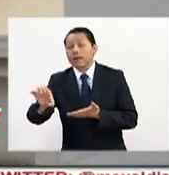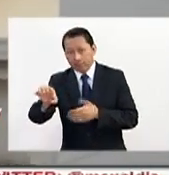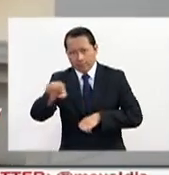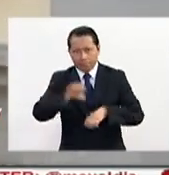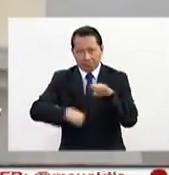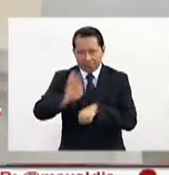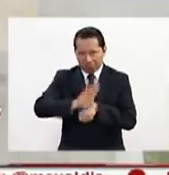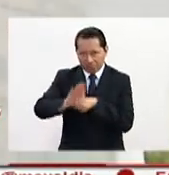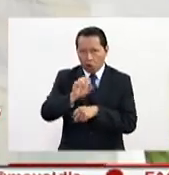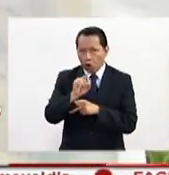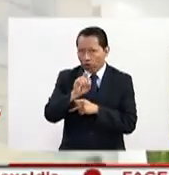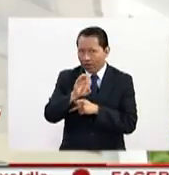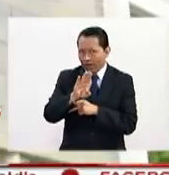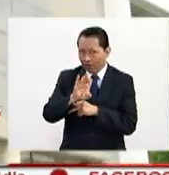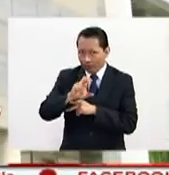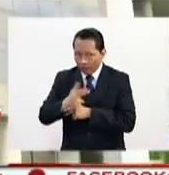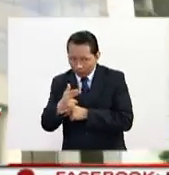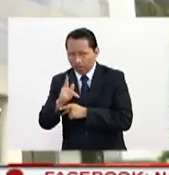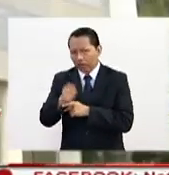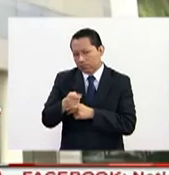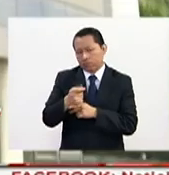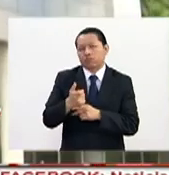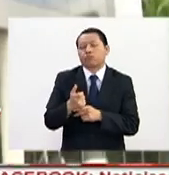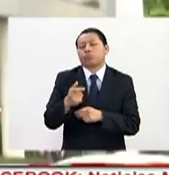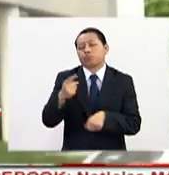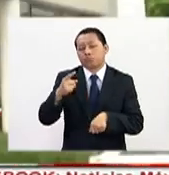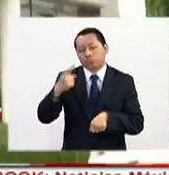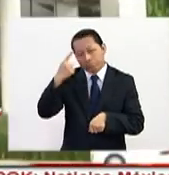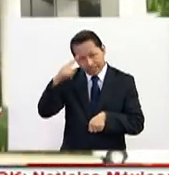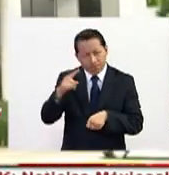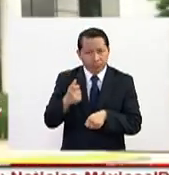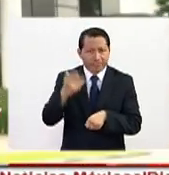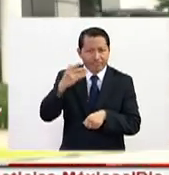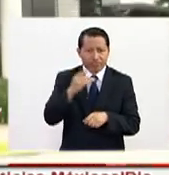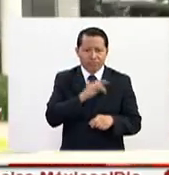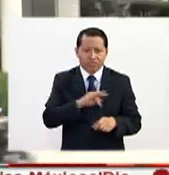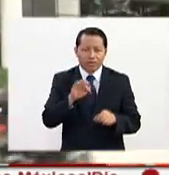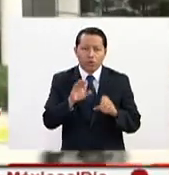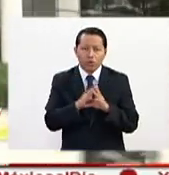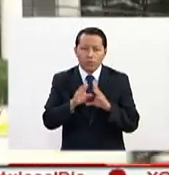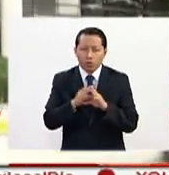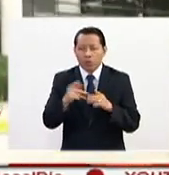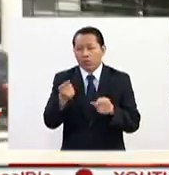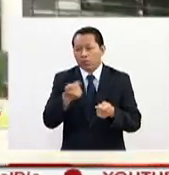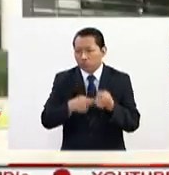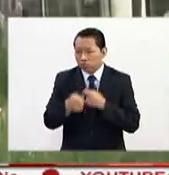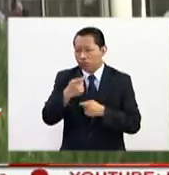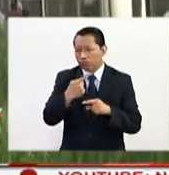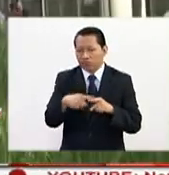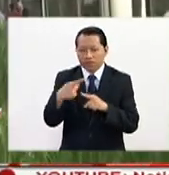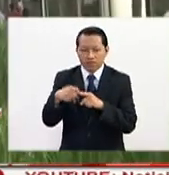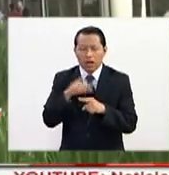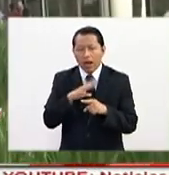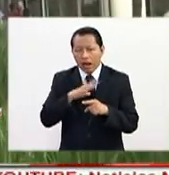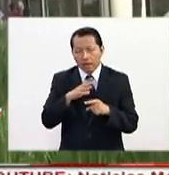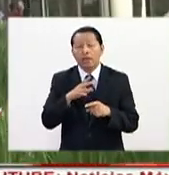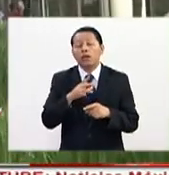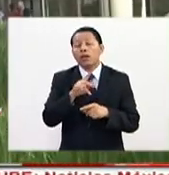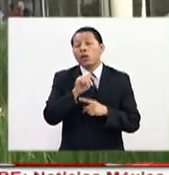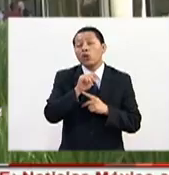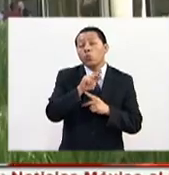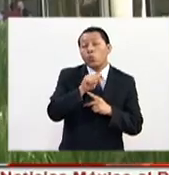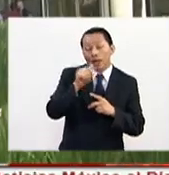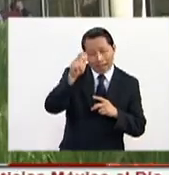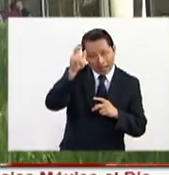Odebrecht, lo que derivó en sobreprecios en el mantenimiento y conversión de residuales en las refinerías de Tula,